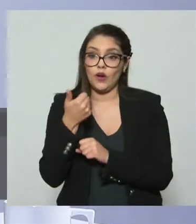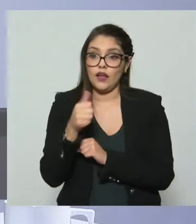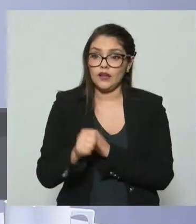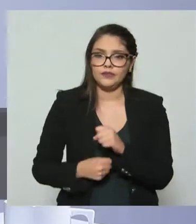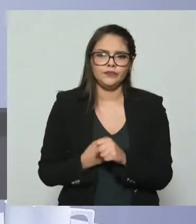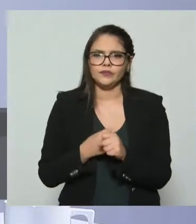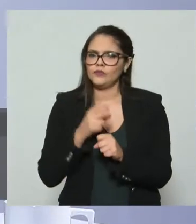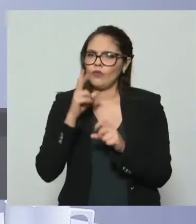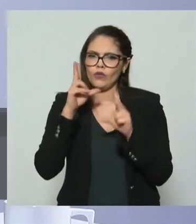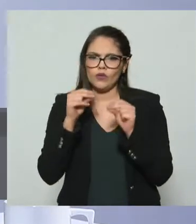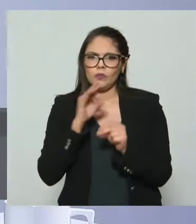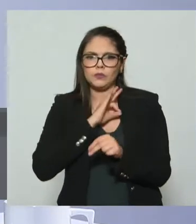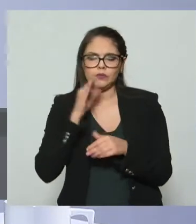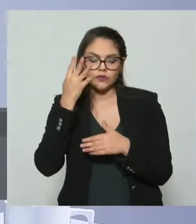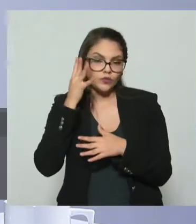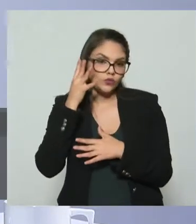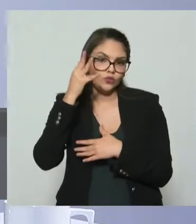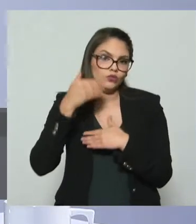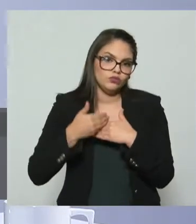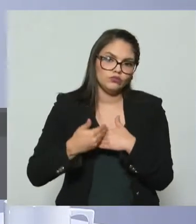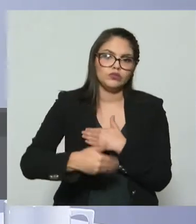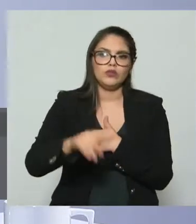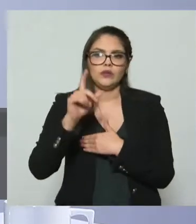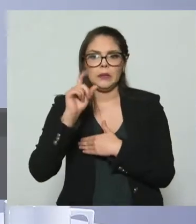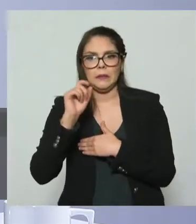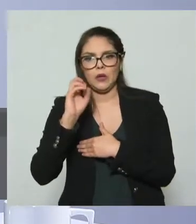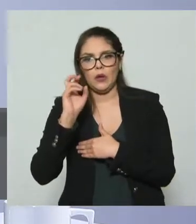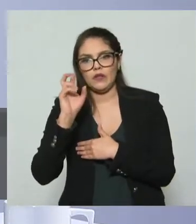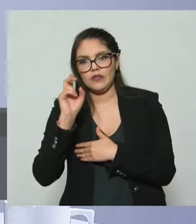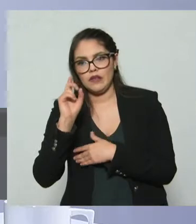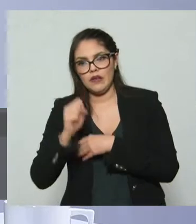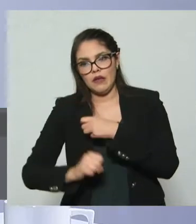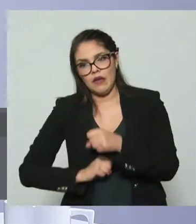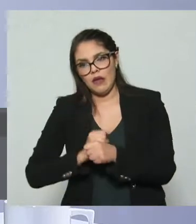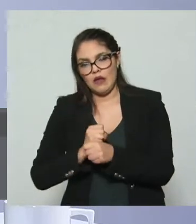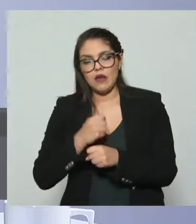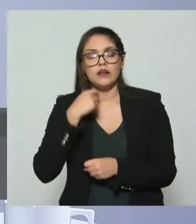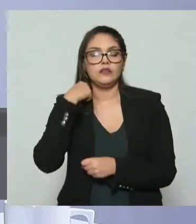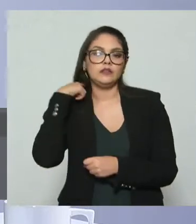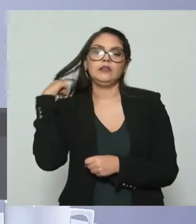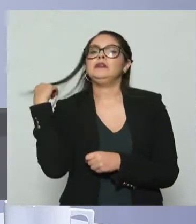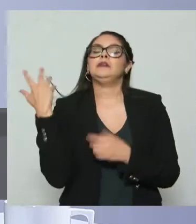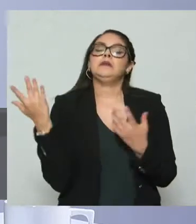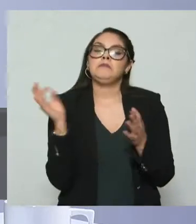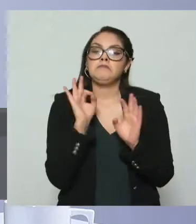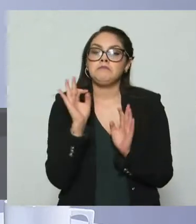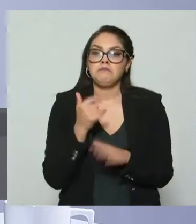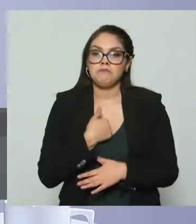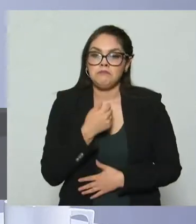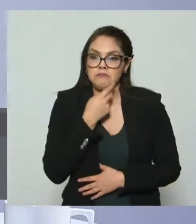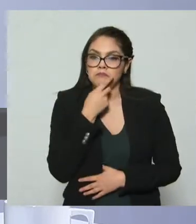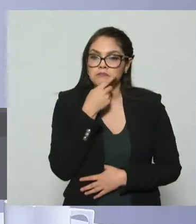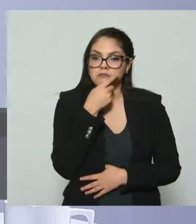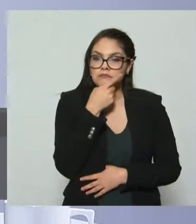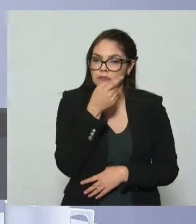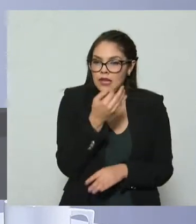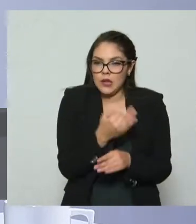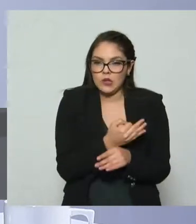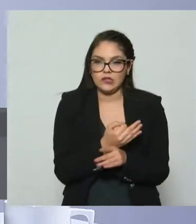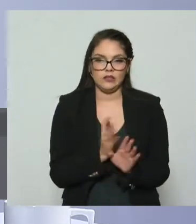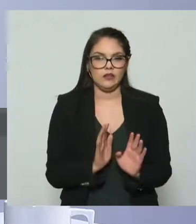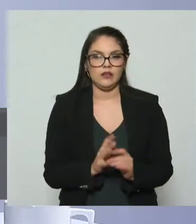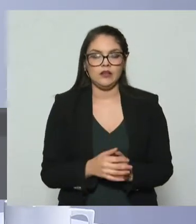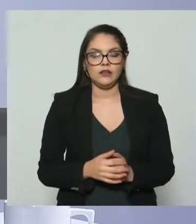es para 20, 30 años. Te puedo comentar, por ejemplo, en este año,